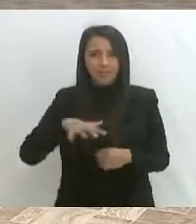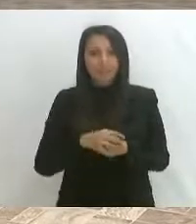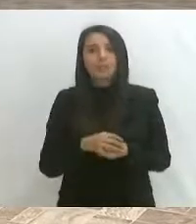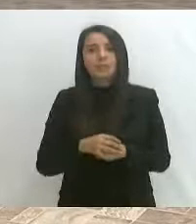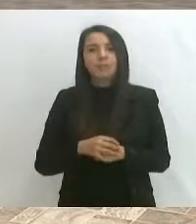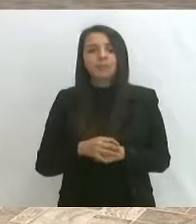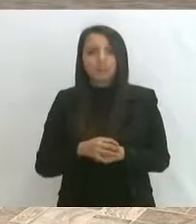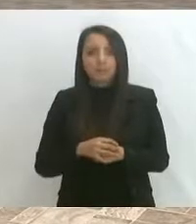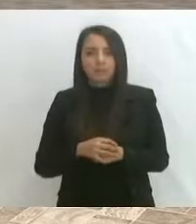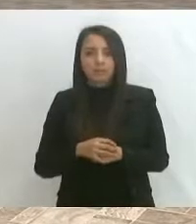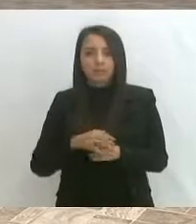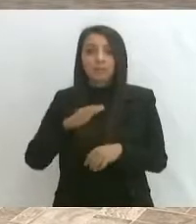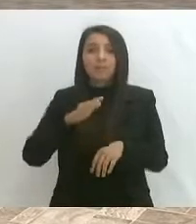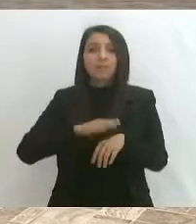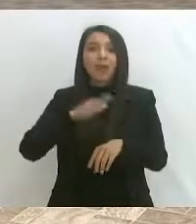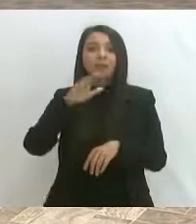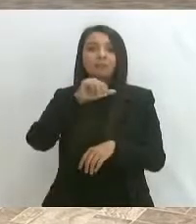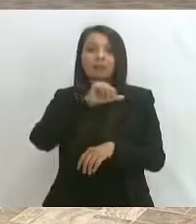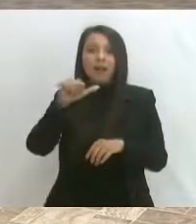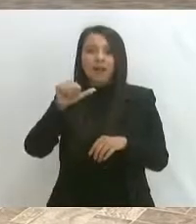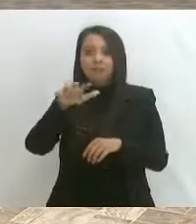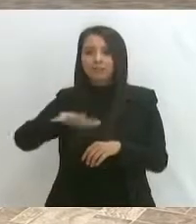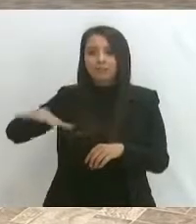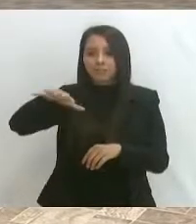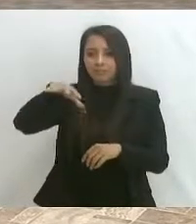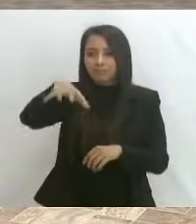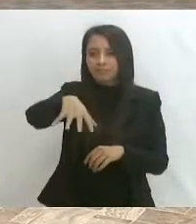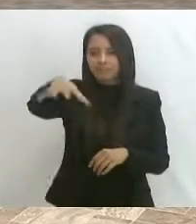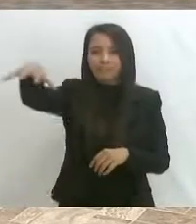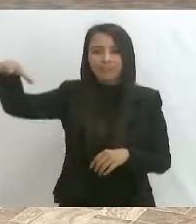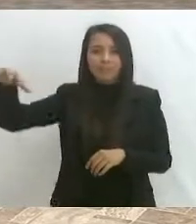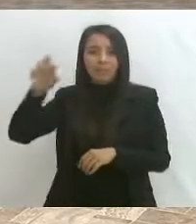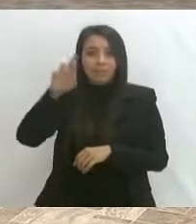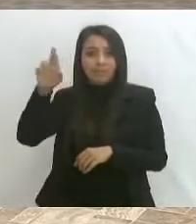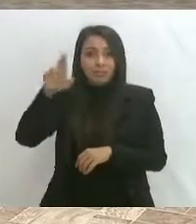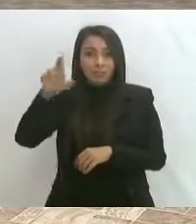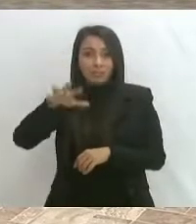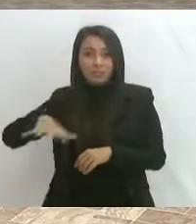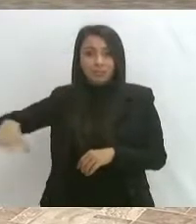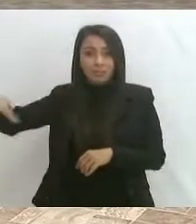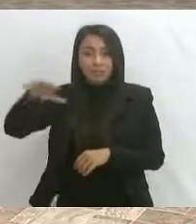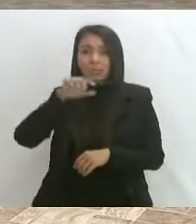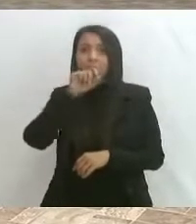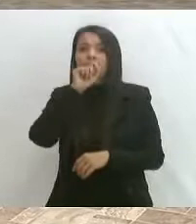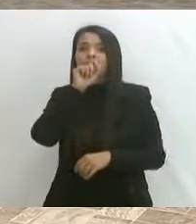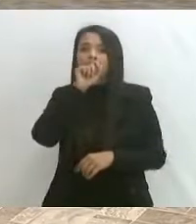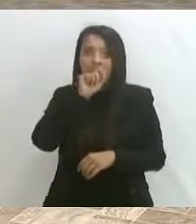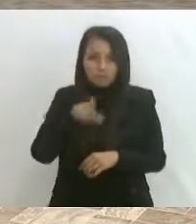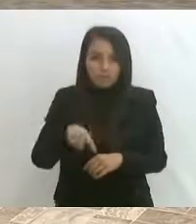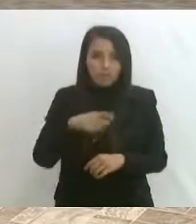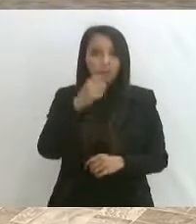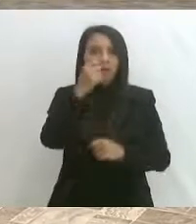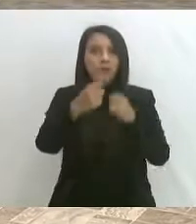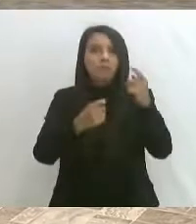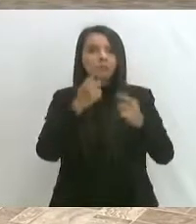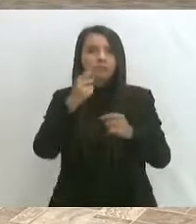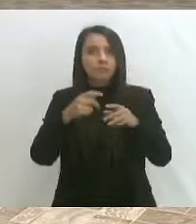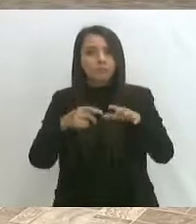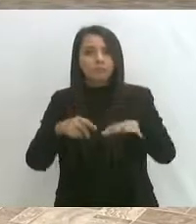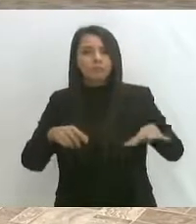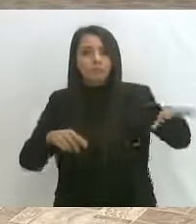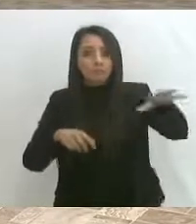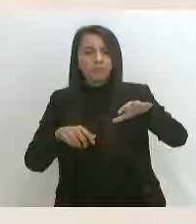de las colonias de Rosarito y también colonias